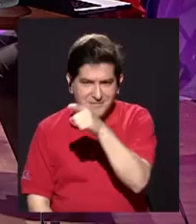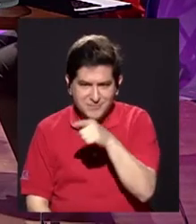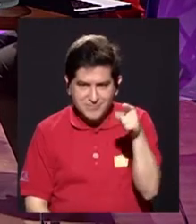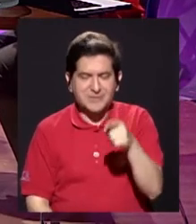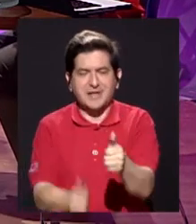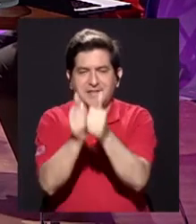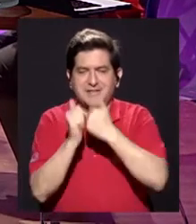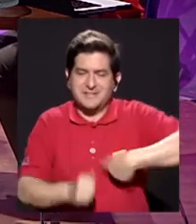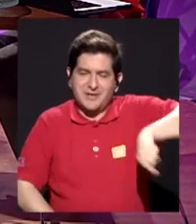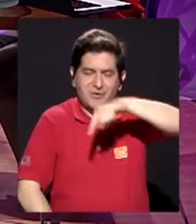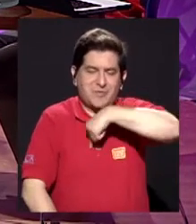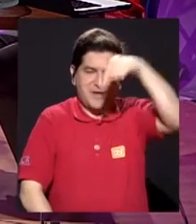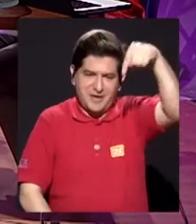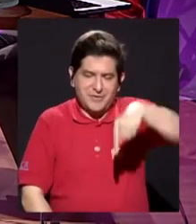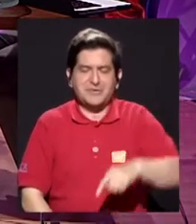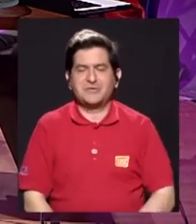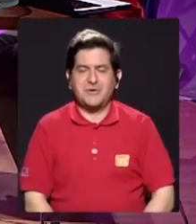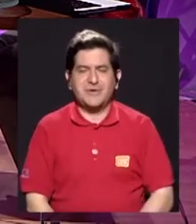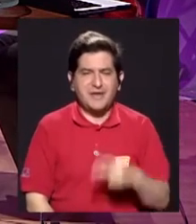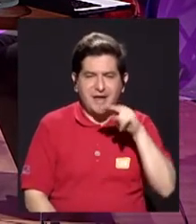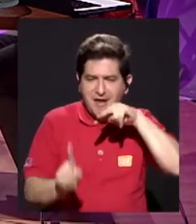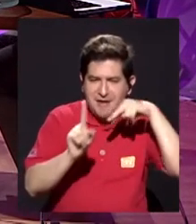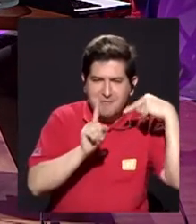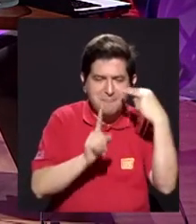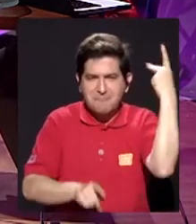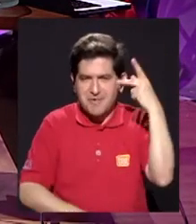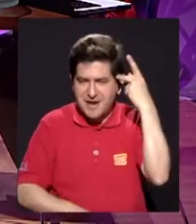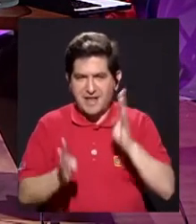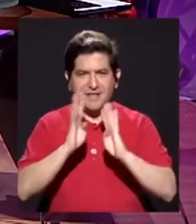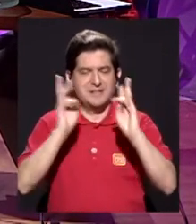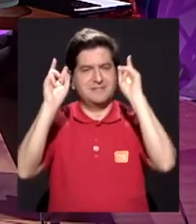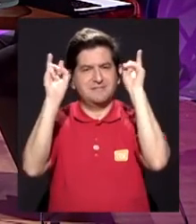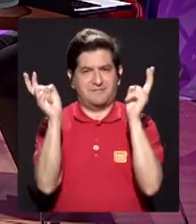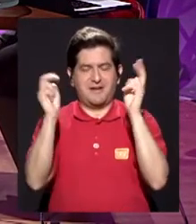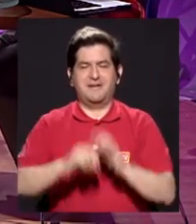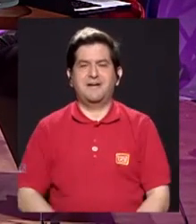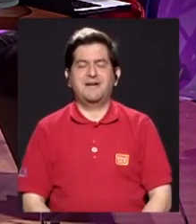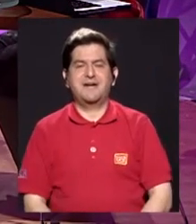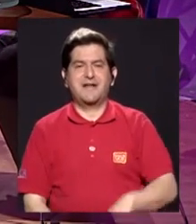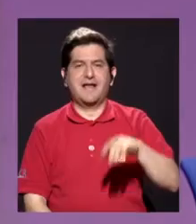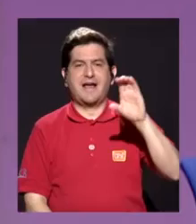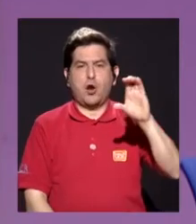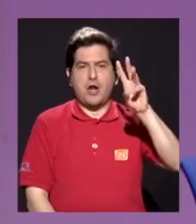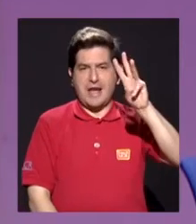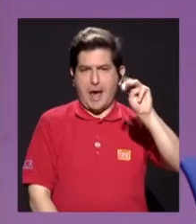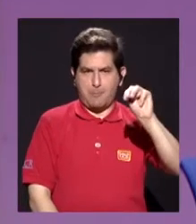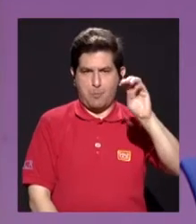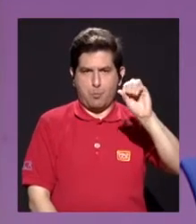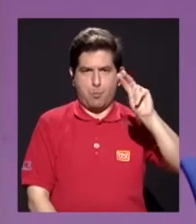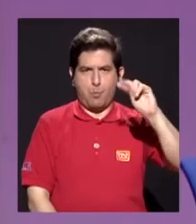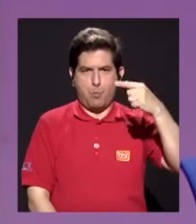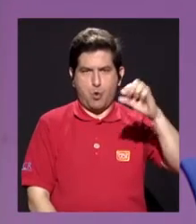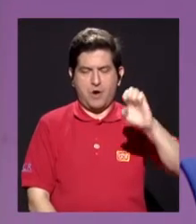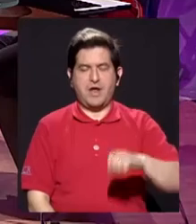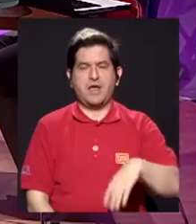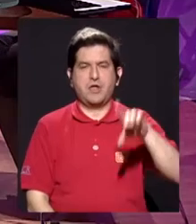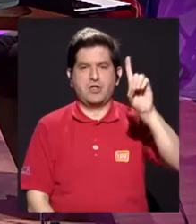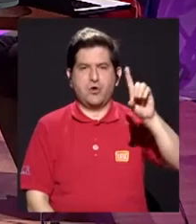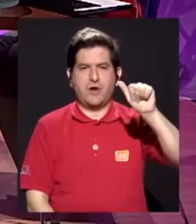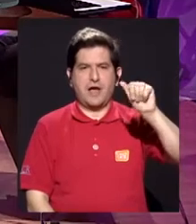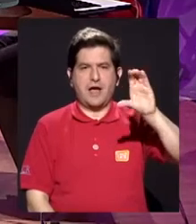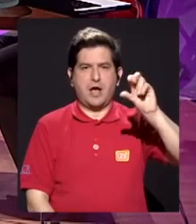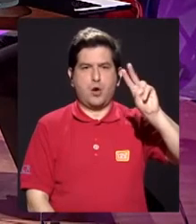por acompañarnos hoy en Miradas Políticas para hablar de esos temas. Es Carolina Monge, Dora